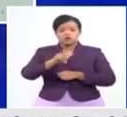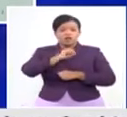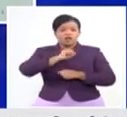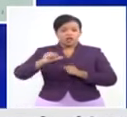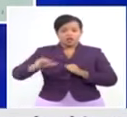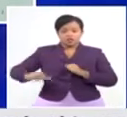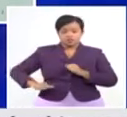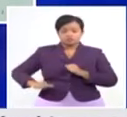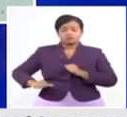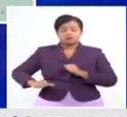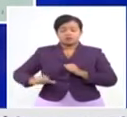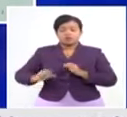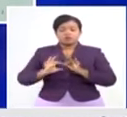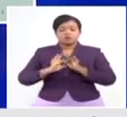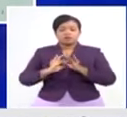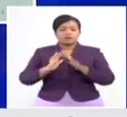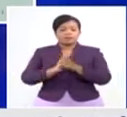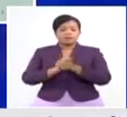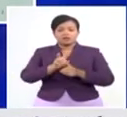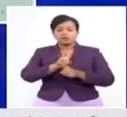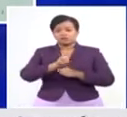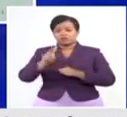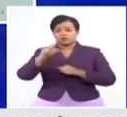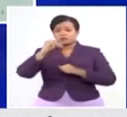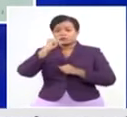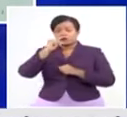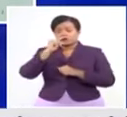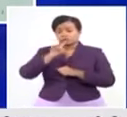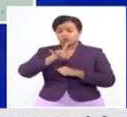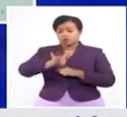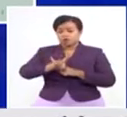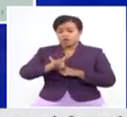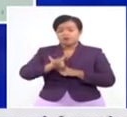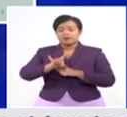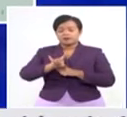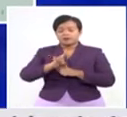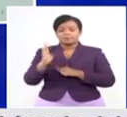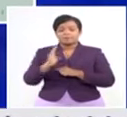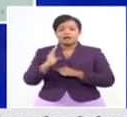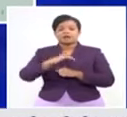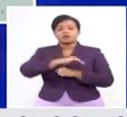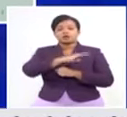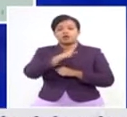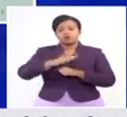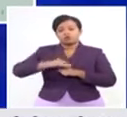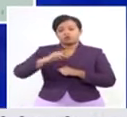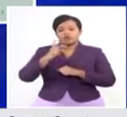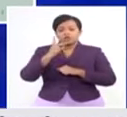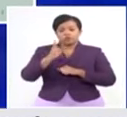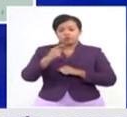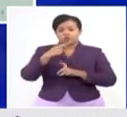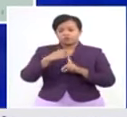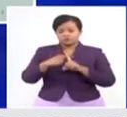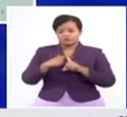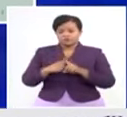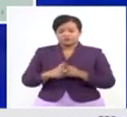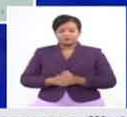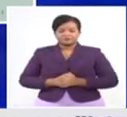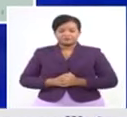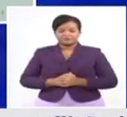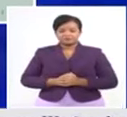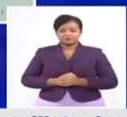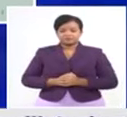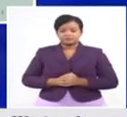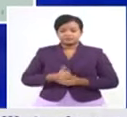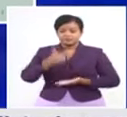Guira de Melena 22, Bauta 9 y Bahía Honda con 2 casos positivos. La